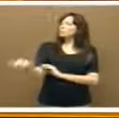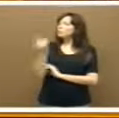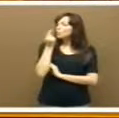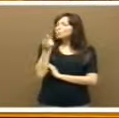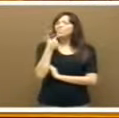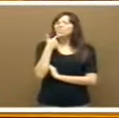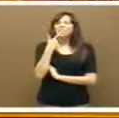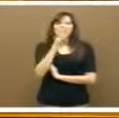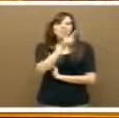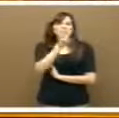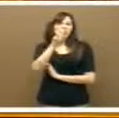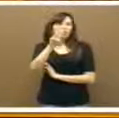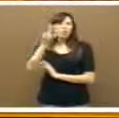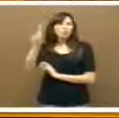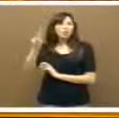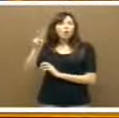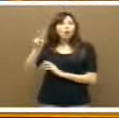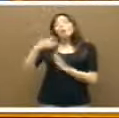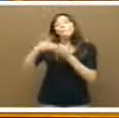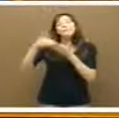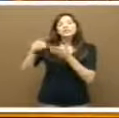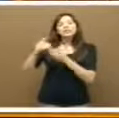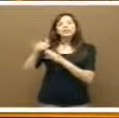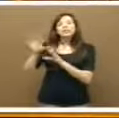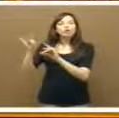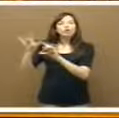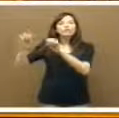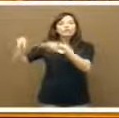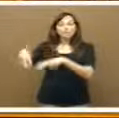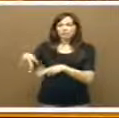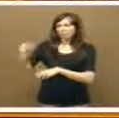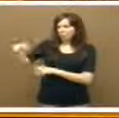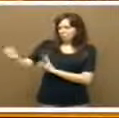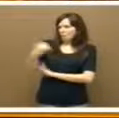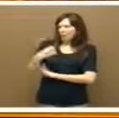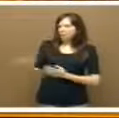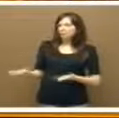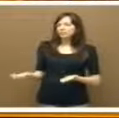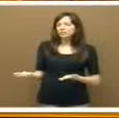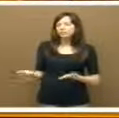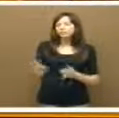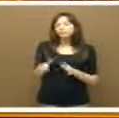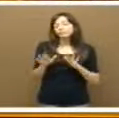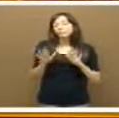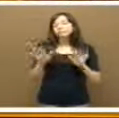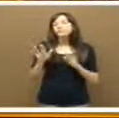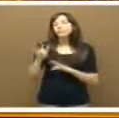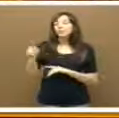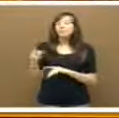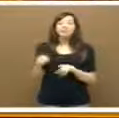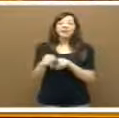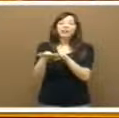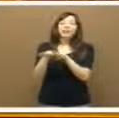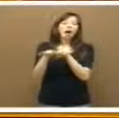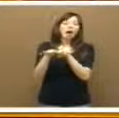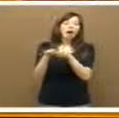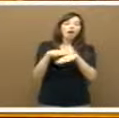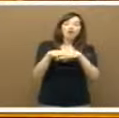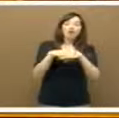gastar 132 millones cuando ustedes dejaron sin gastar un 2% más. Lo que pasa es que, con el fin de desprestigiar la labor del Gobierno,